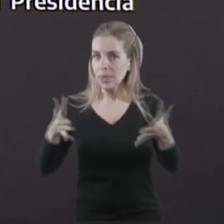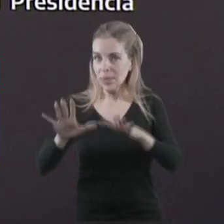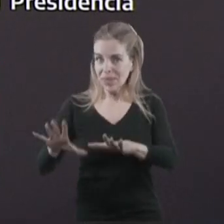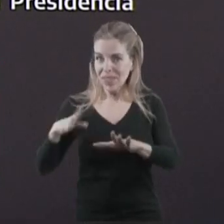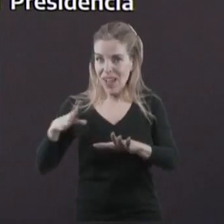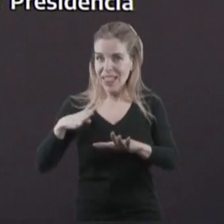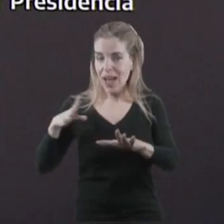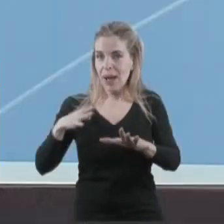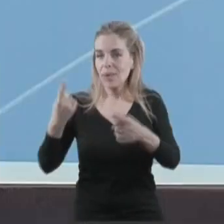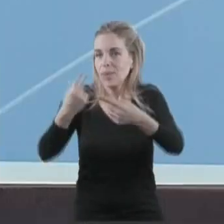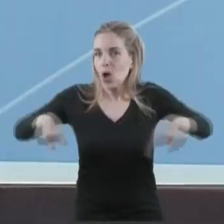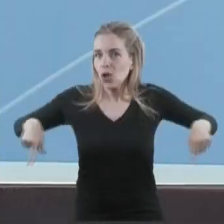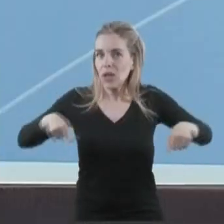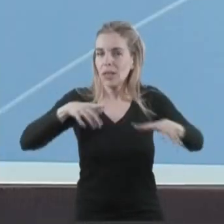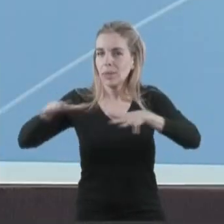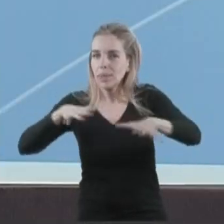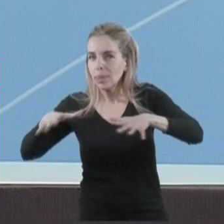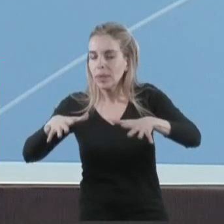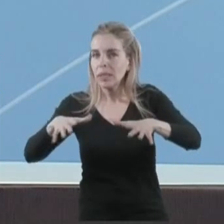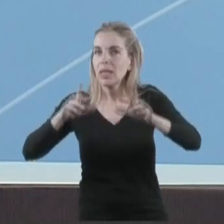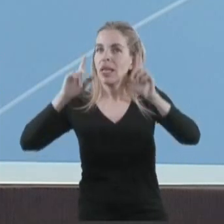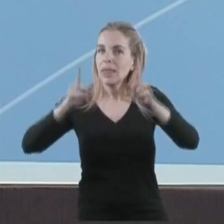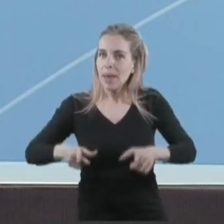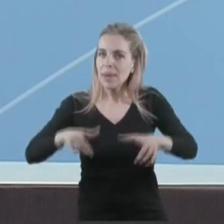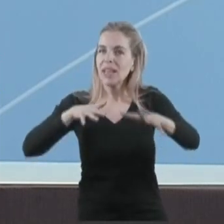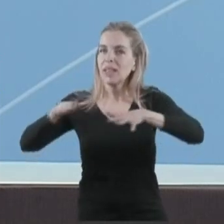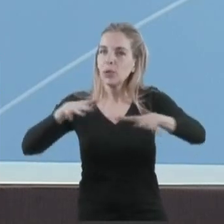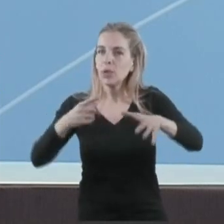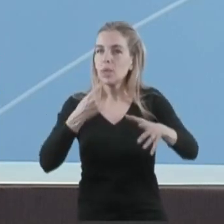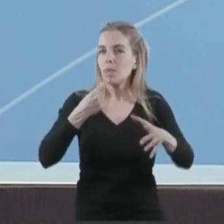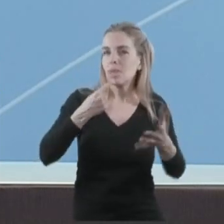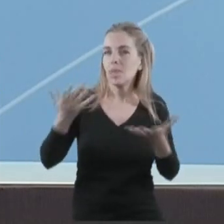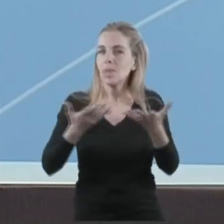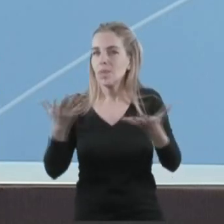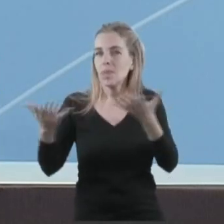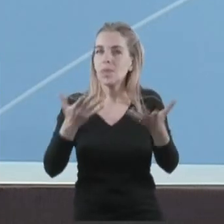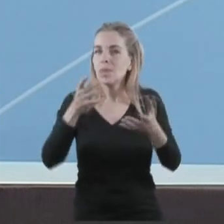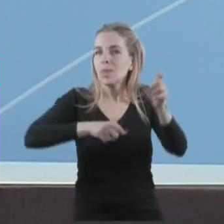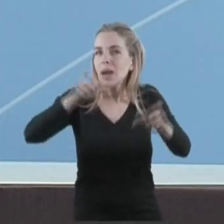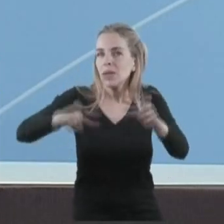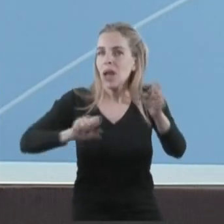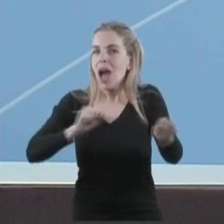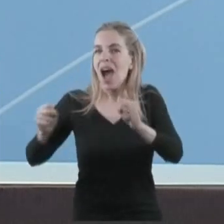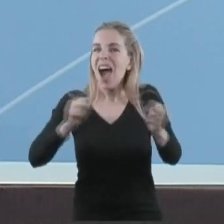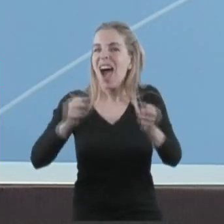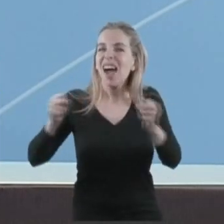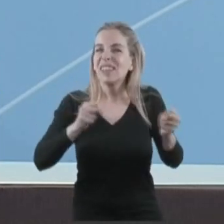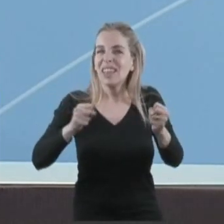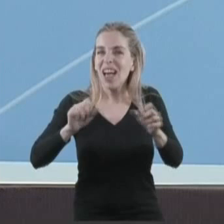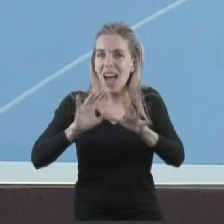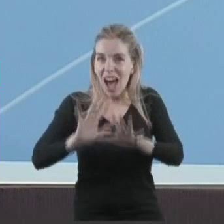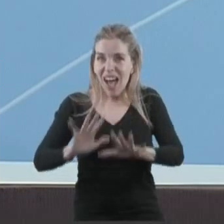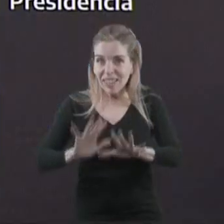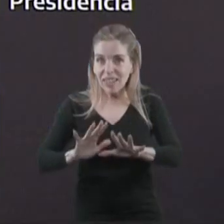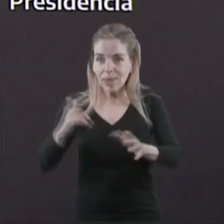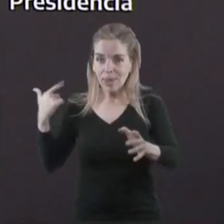falta de instrumentos y de hartazgo, de intranquilidad, de ansiedad, se ha hecho un